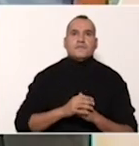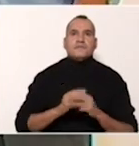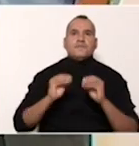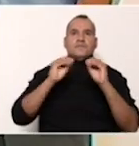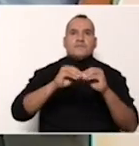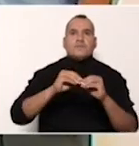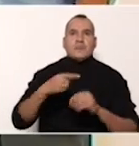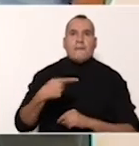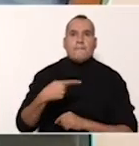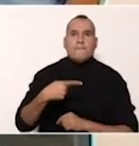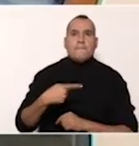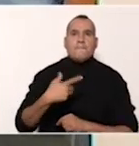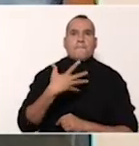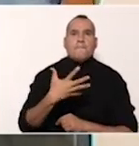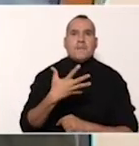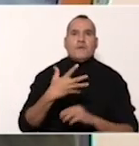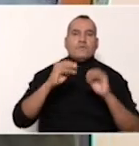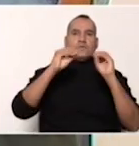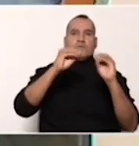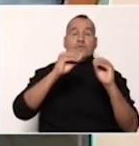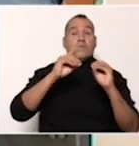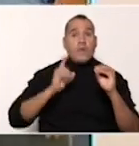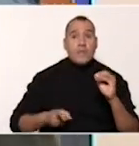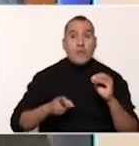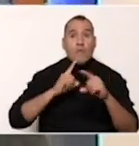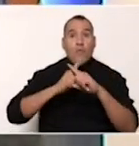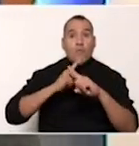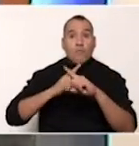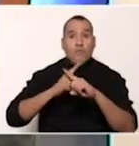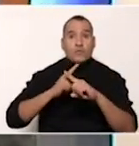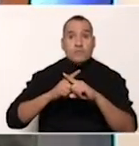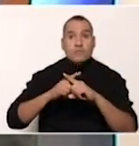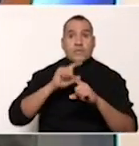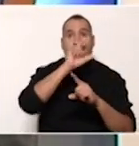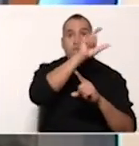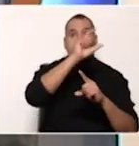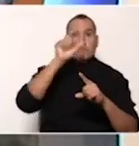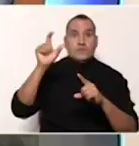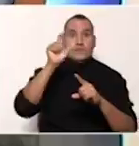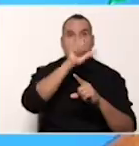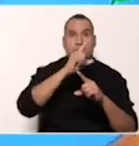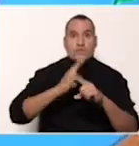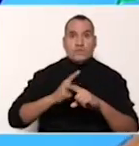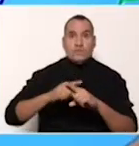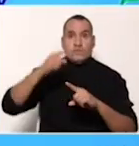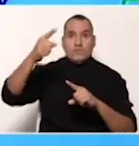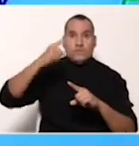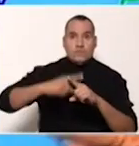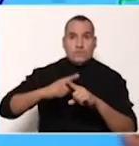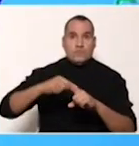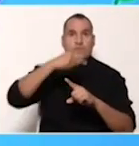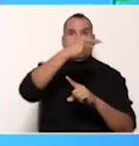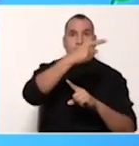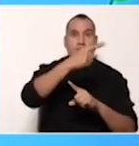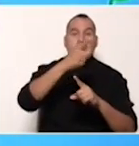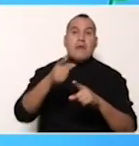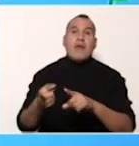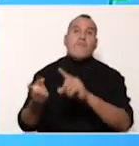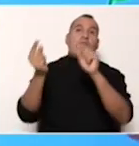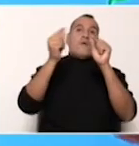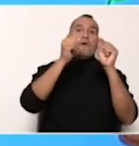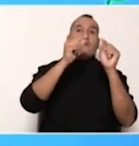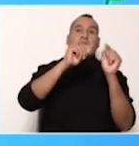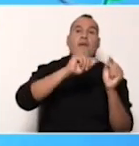Coloco el menos 5 aquí, pero lo tengo que multiplicar por los dos términos para llevarlo debajo del polinomio dividendo